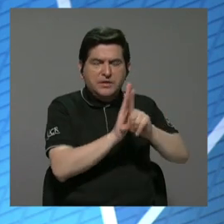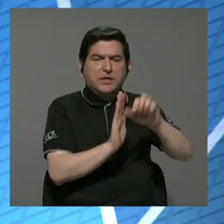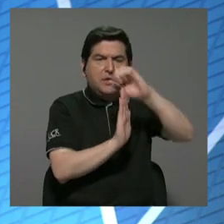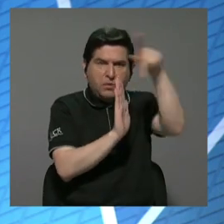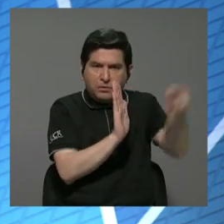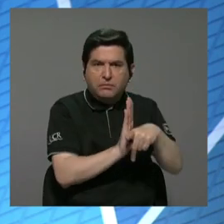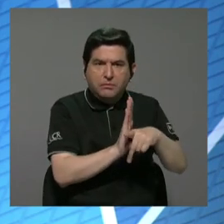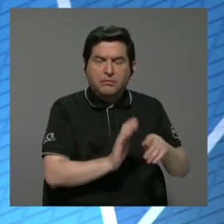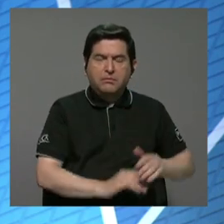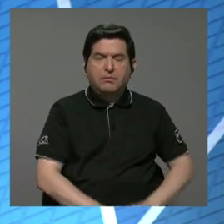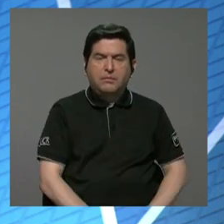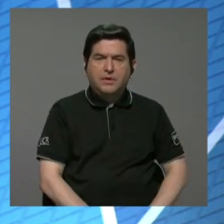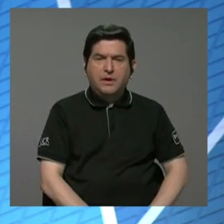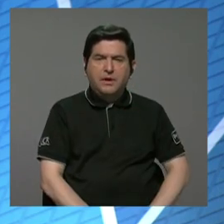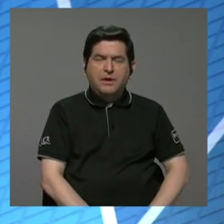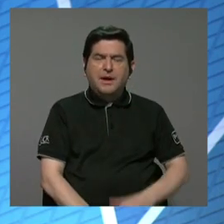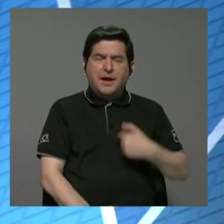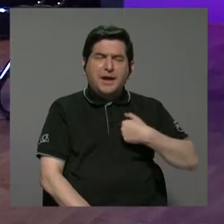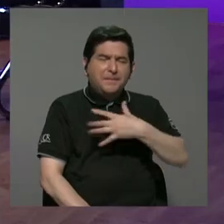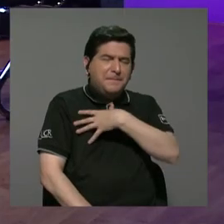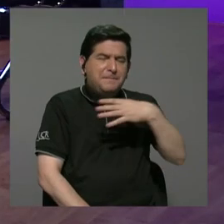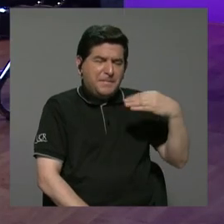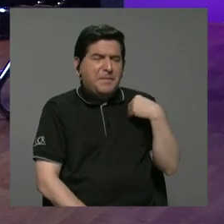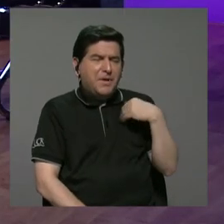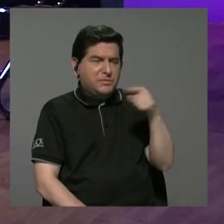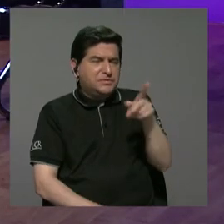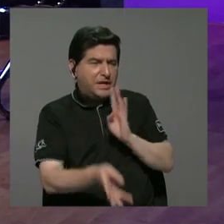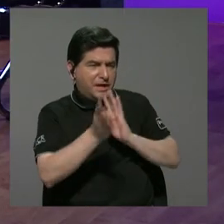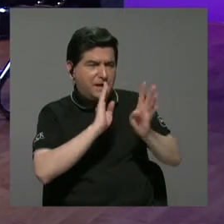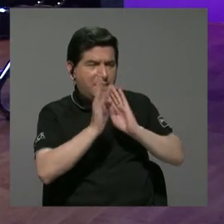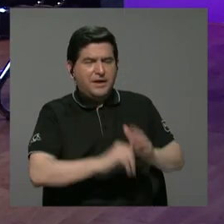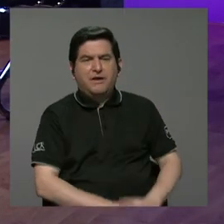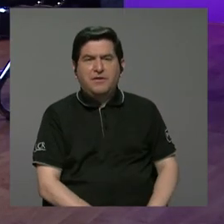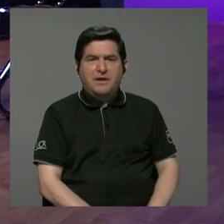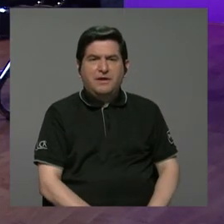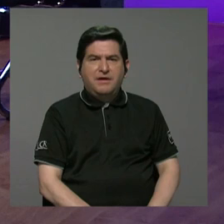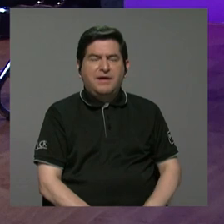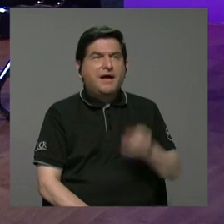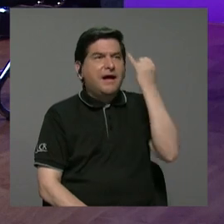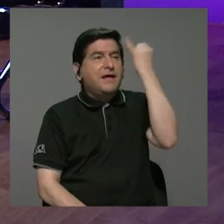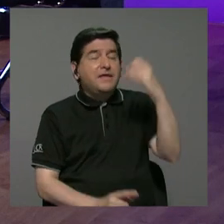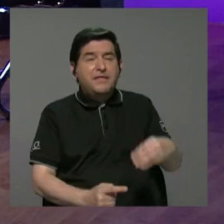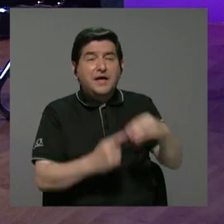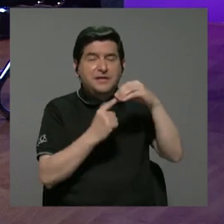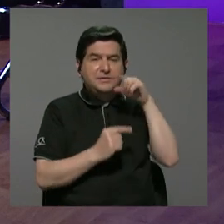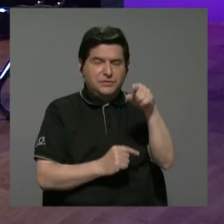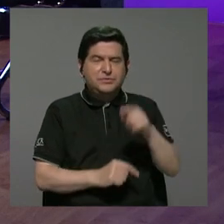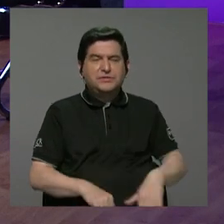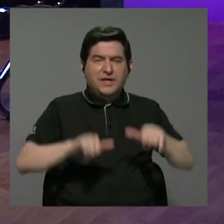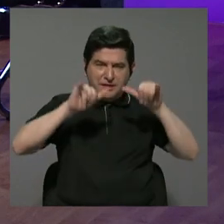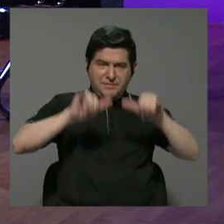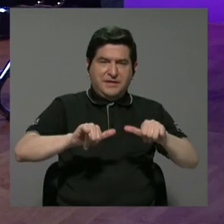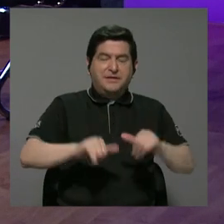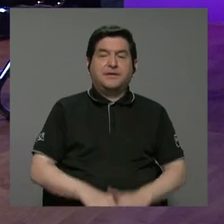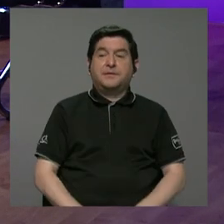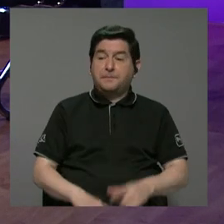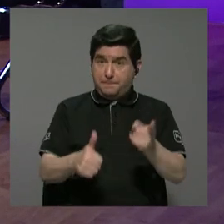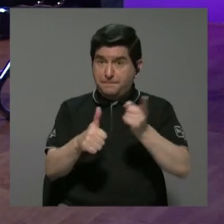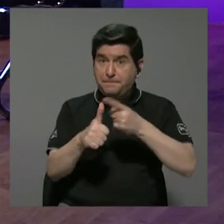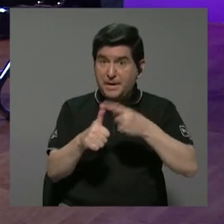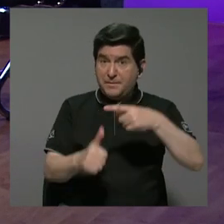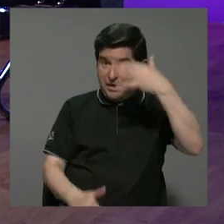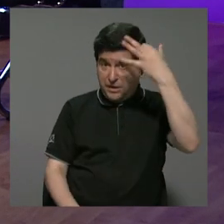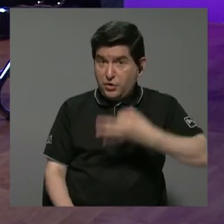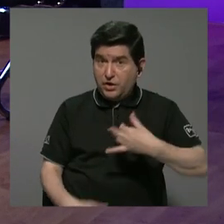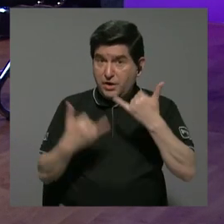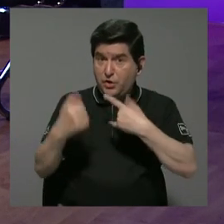Constitución Política. Pero me gustaría que te refirieras a cómo, cuáles son esas ideas principales que te quedan. Bueno, en primer lugar, y creo que eso